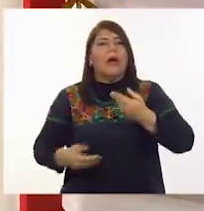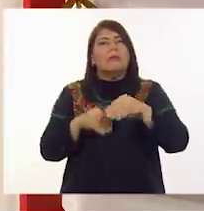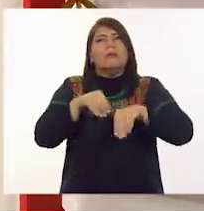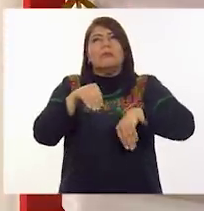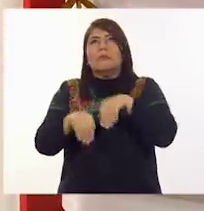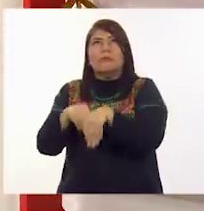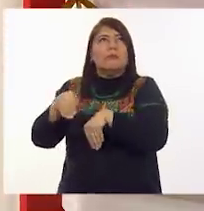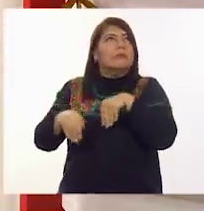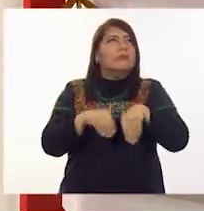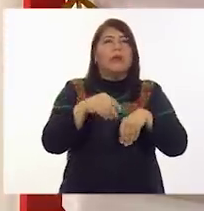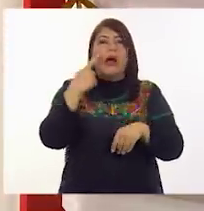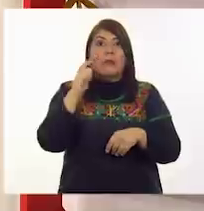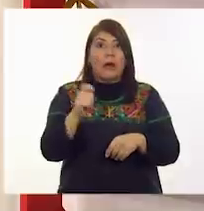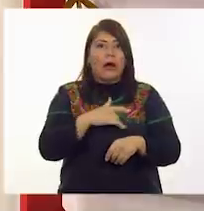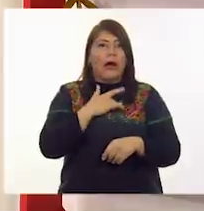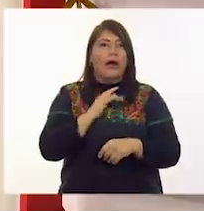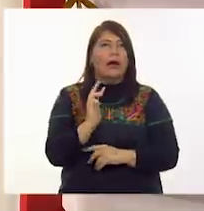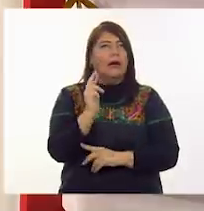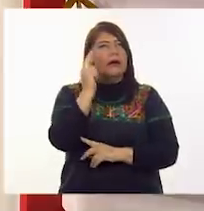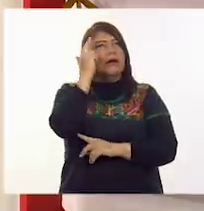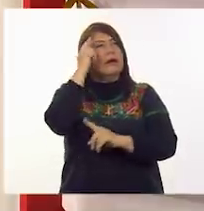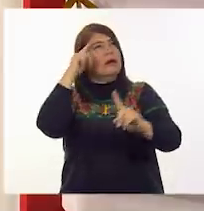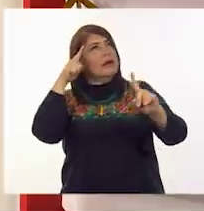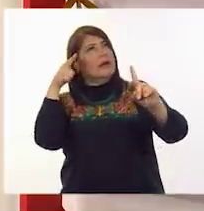ahí porque tenía un sueño.